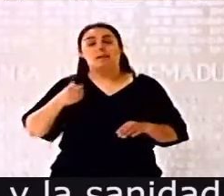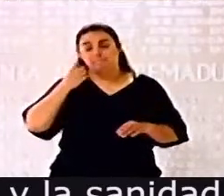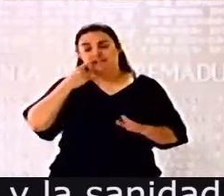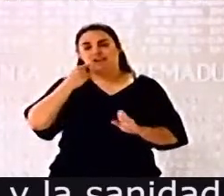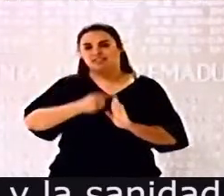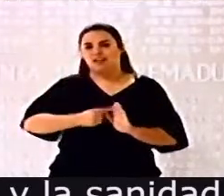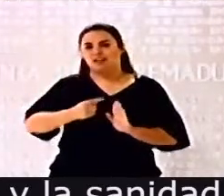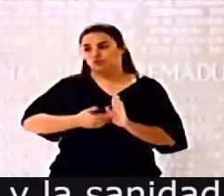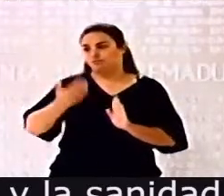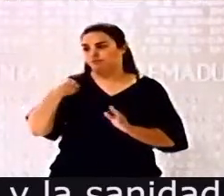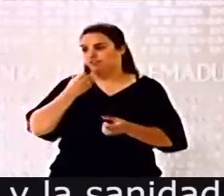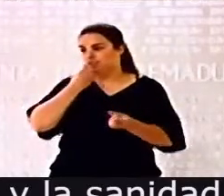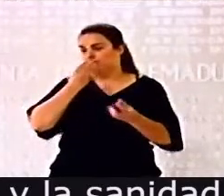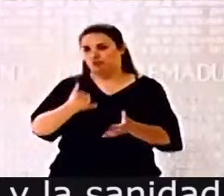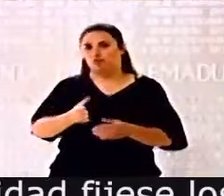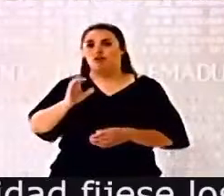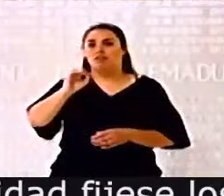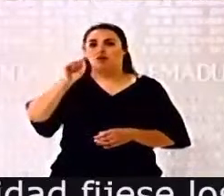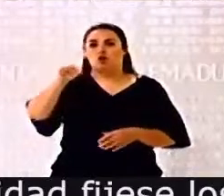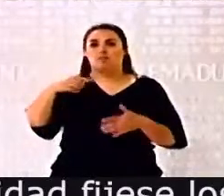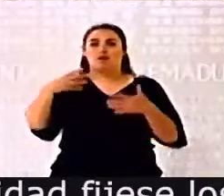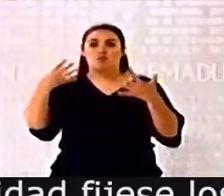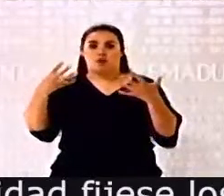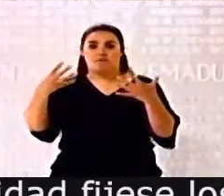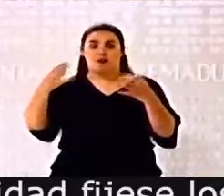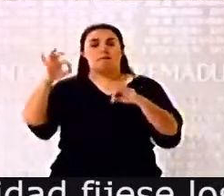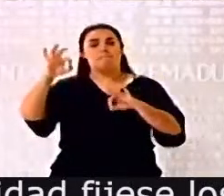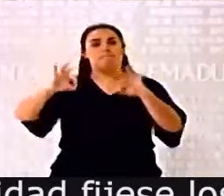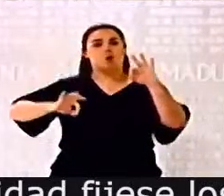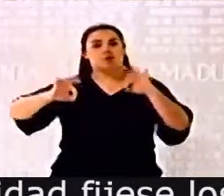datos que le daba, solo el